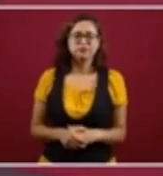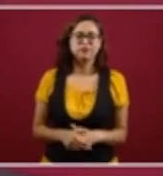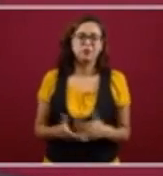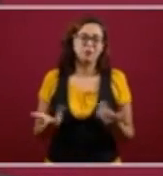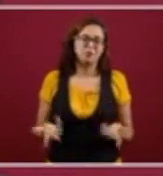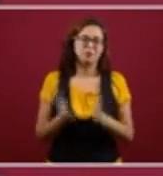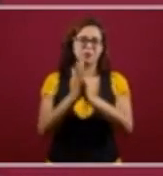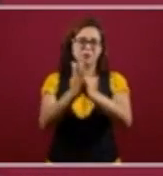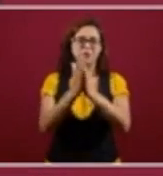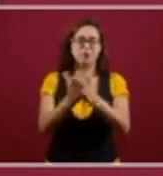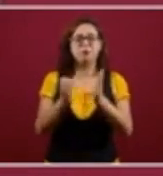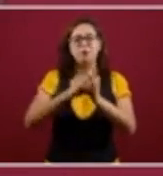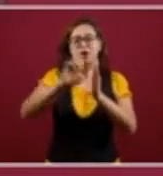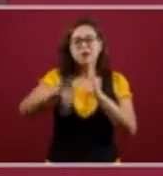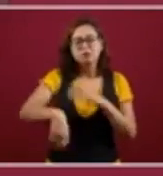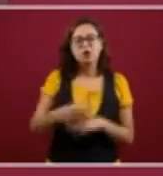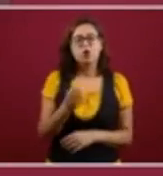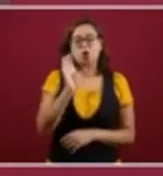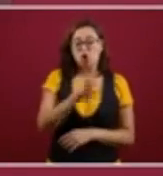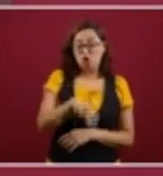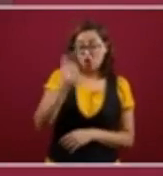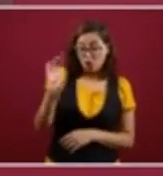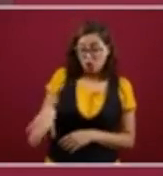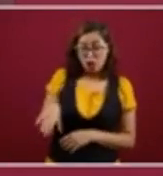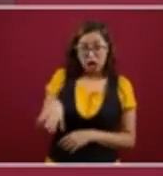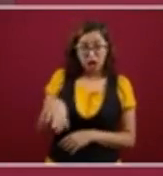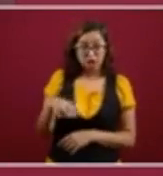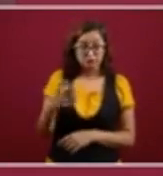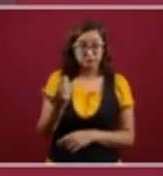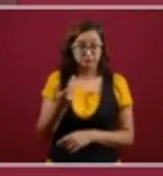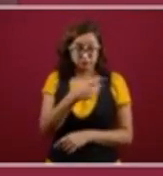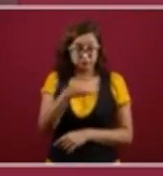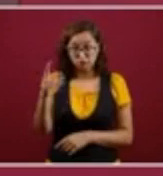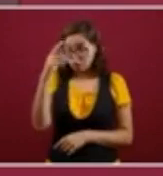distribuye ese refresco hasta las